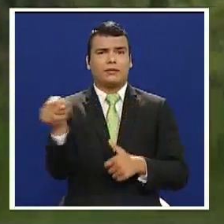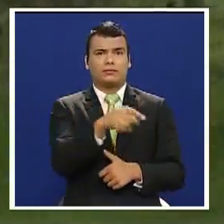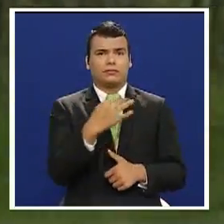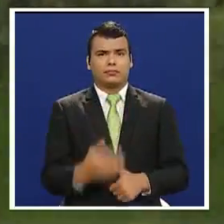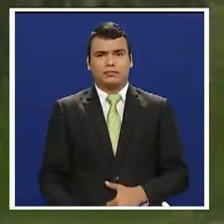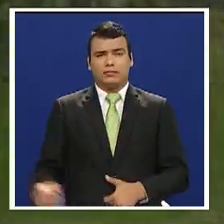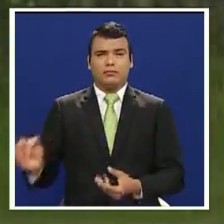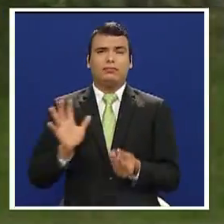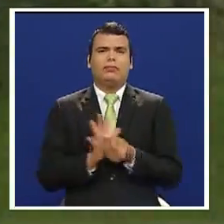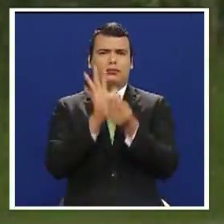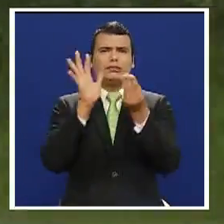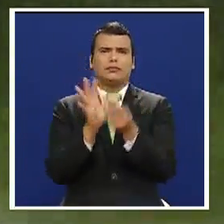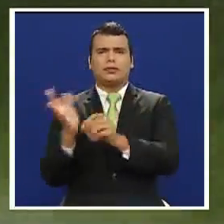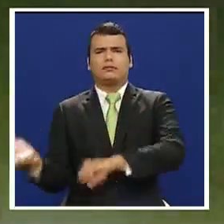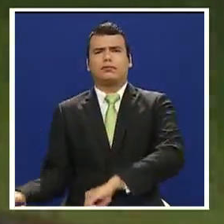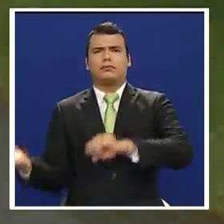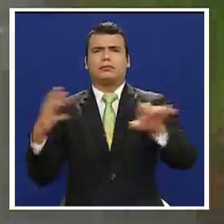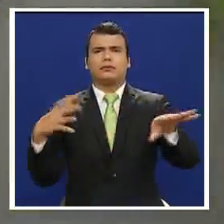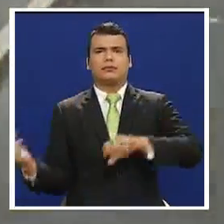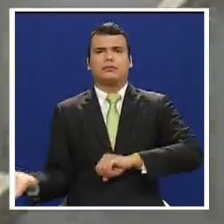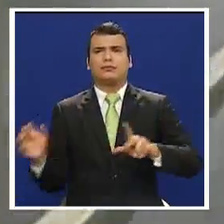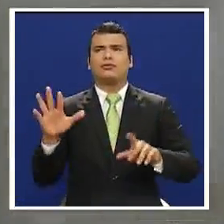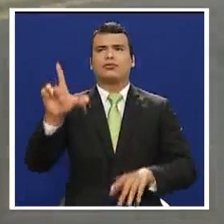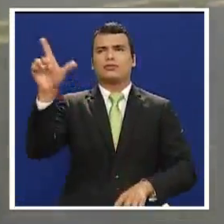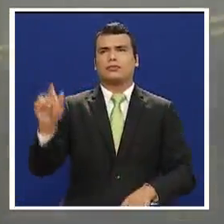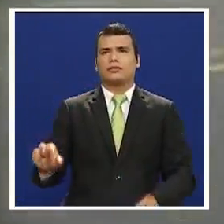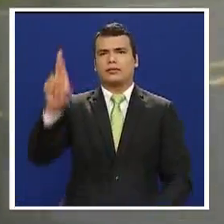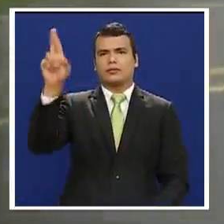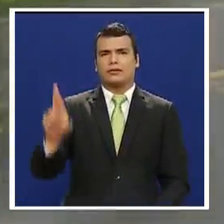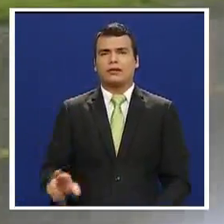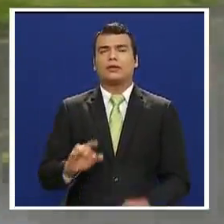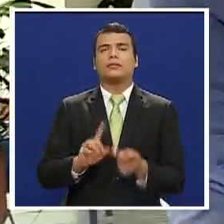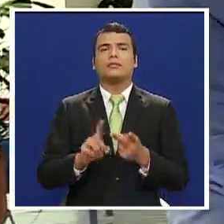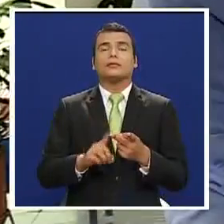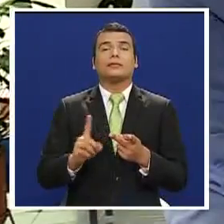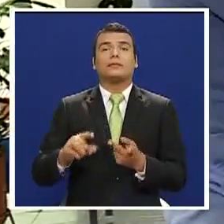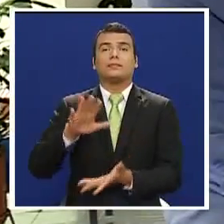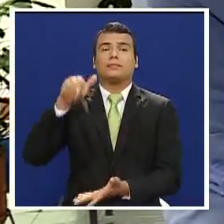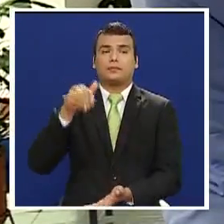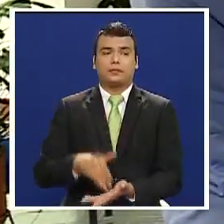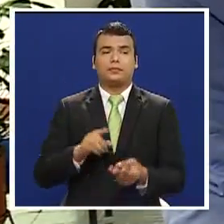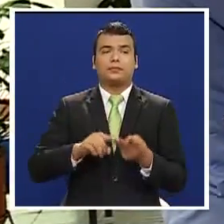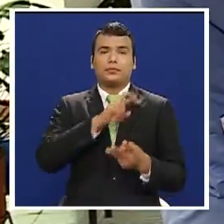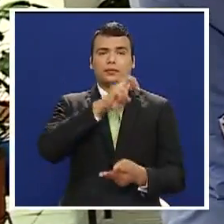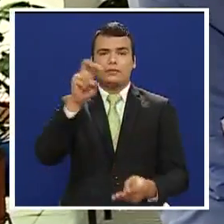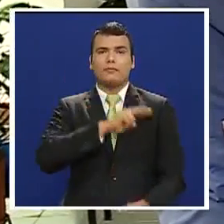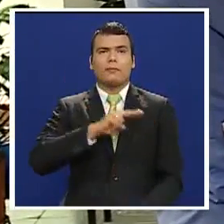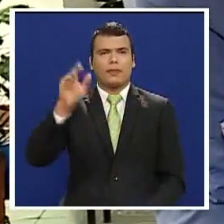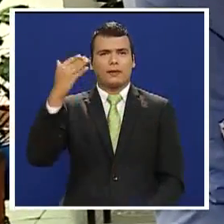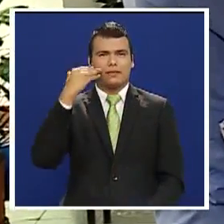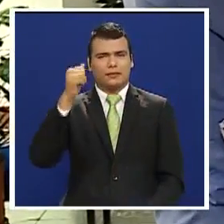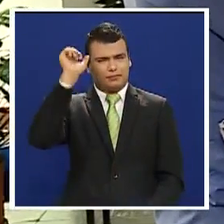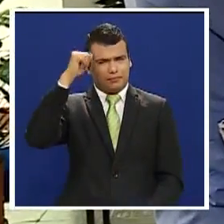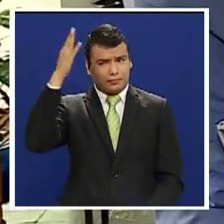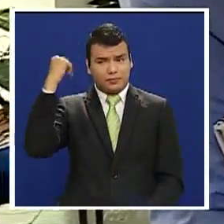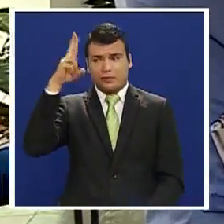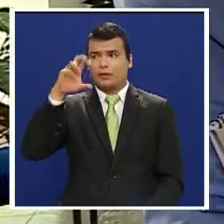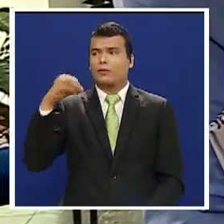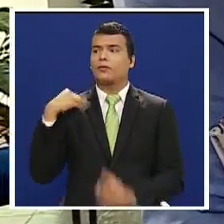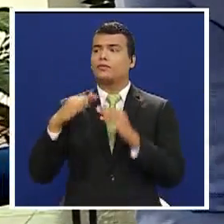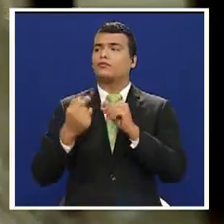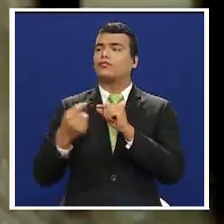mucha pobreza y en especial de víctimas del conflicto armado. Pues de caras al posconflicto, hoy esta población se prepara y